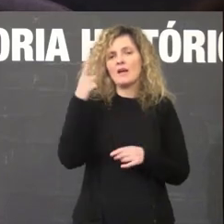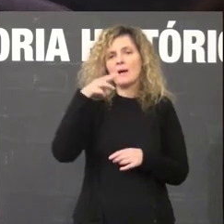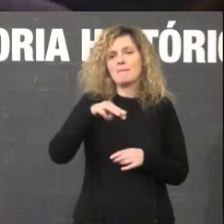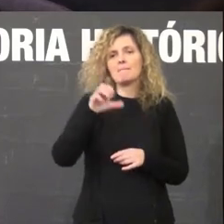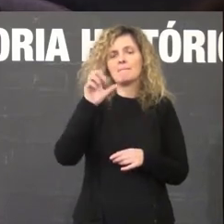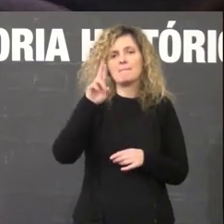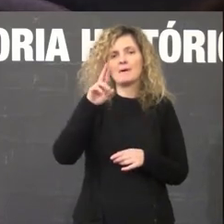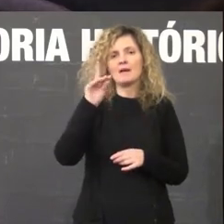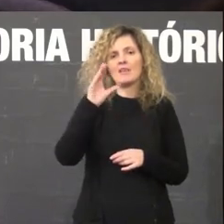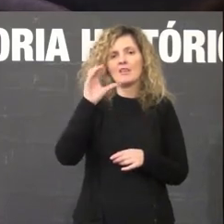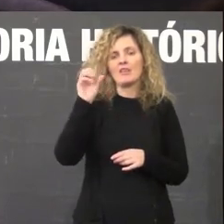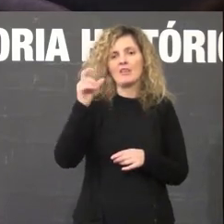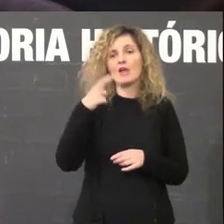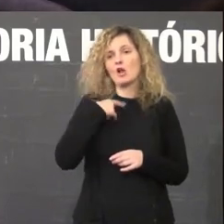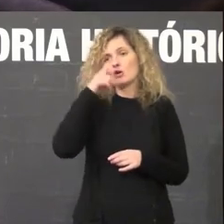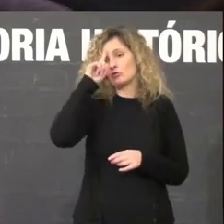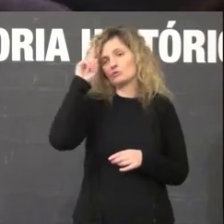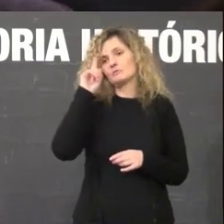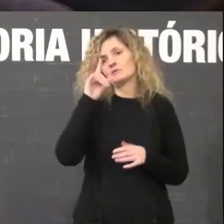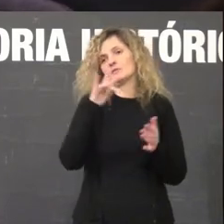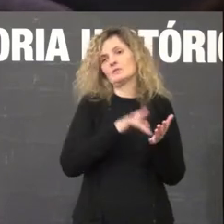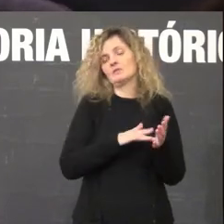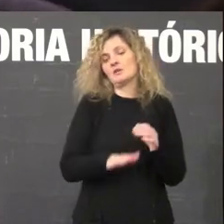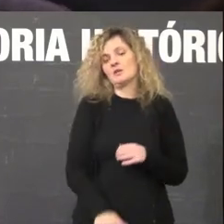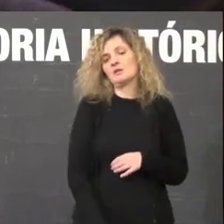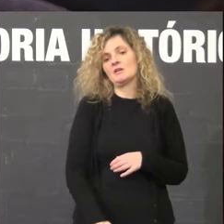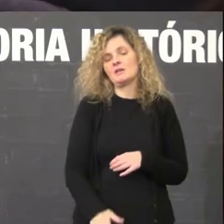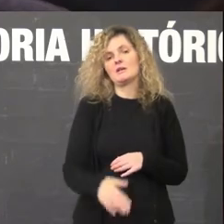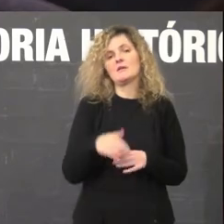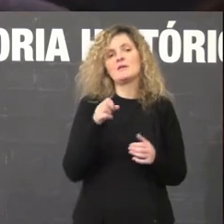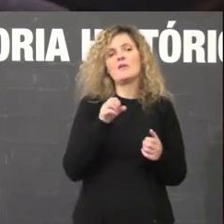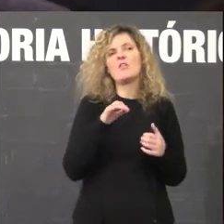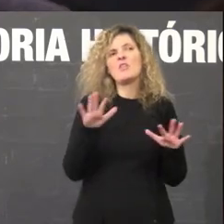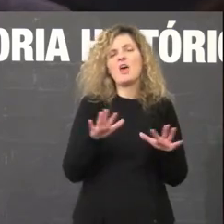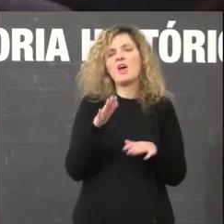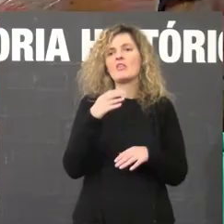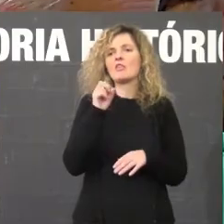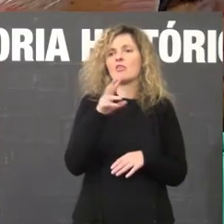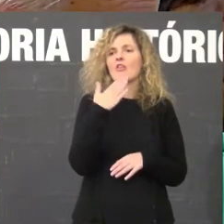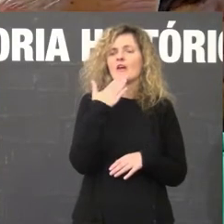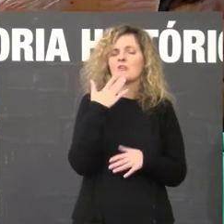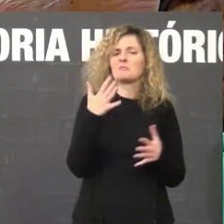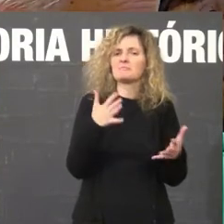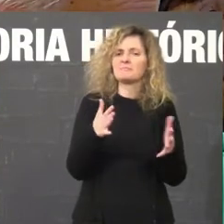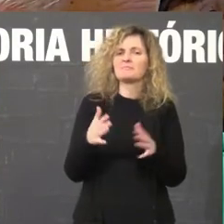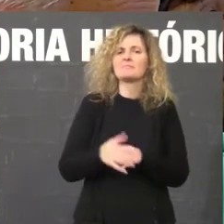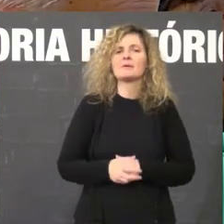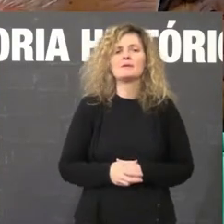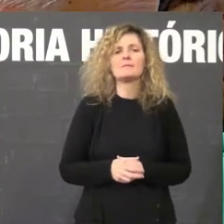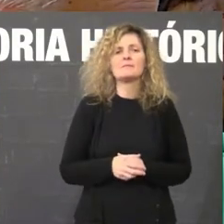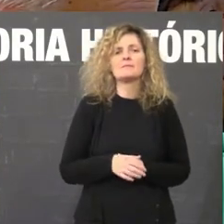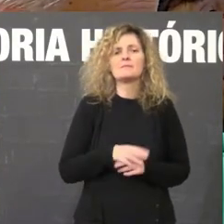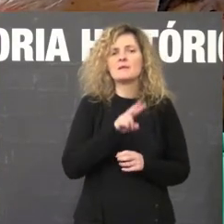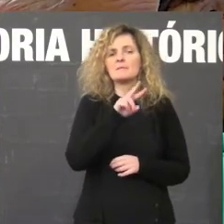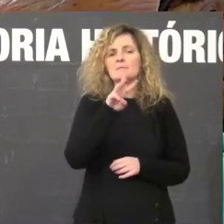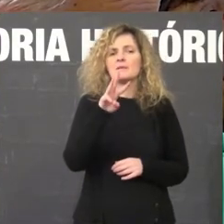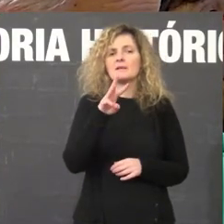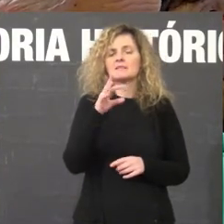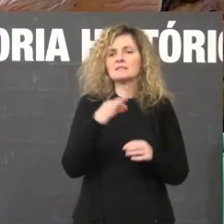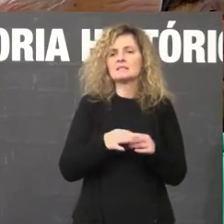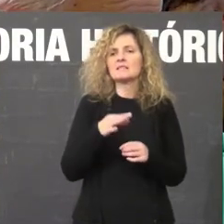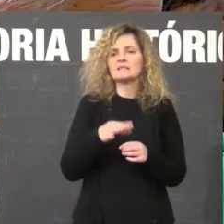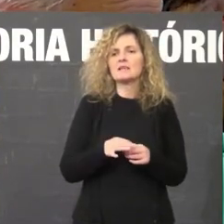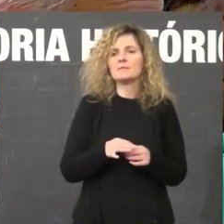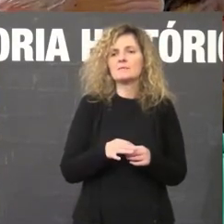sabedes, eu non o sabía, era un neno con 10 ou 12 anos, por aí, cada 23 de